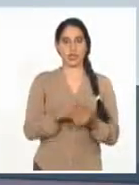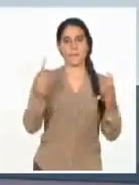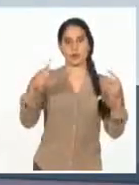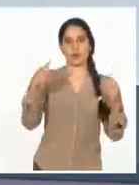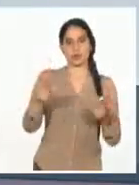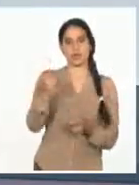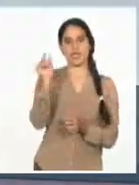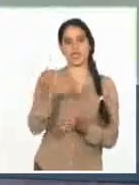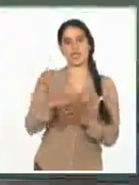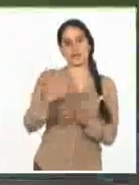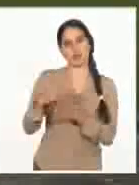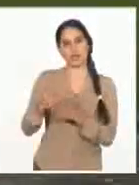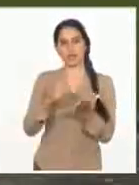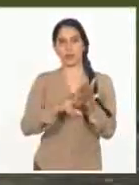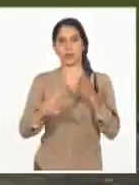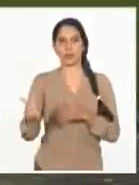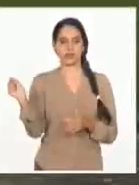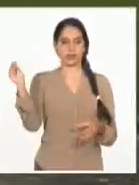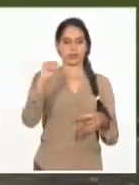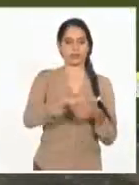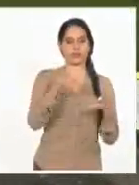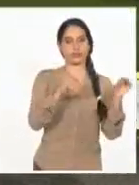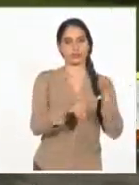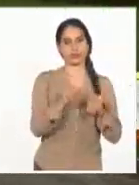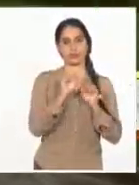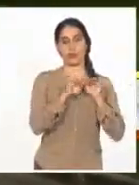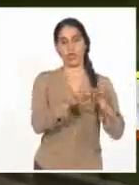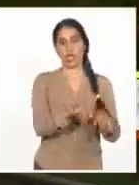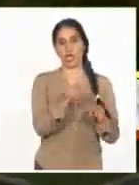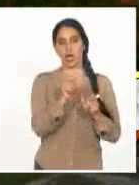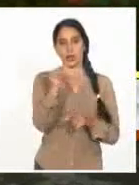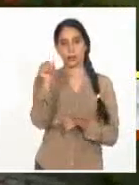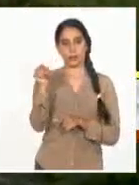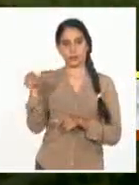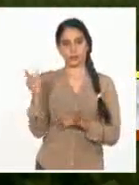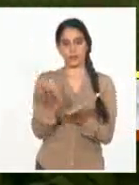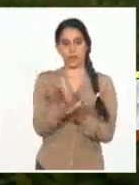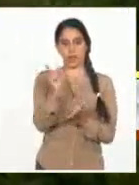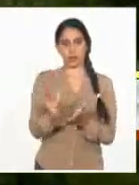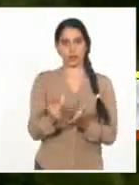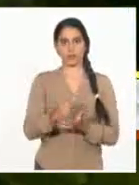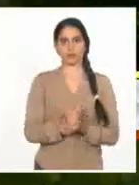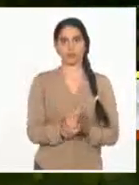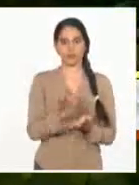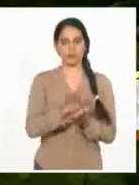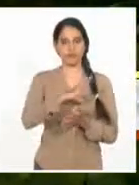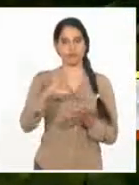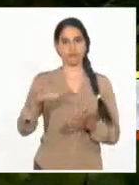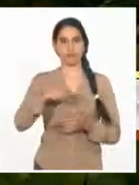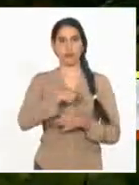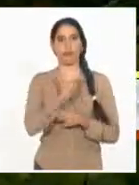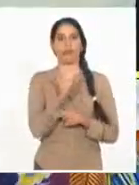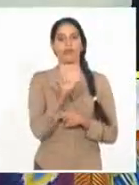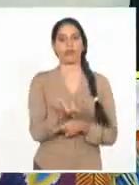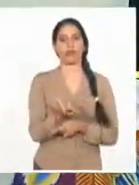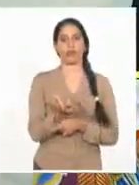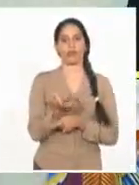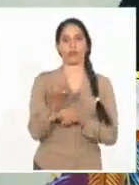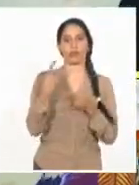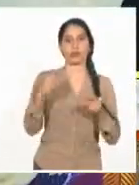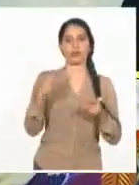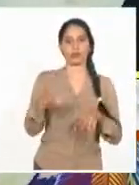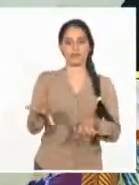provincias del país. Los alumnos de la Escuela Vocacional de Arte Luis Casas Romero consolidan